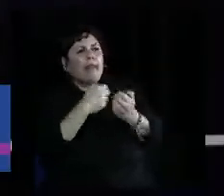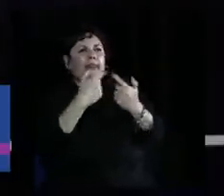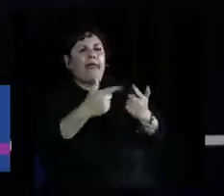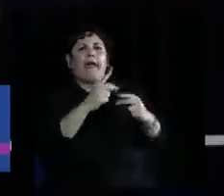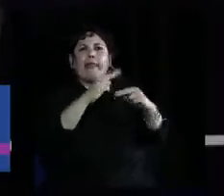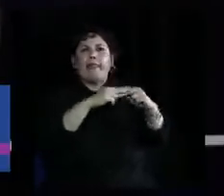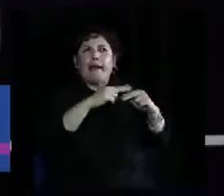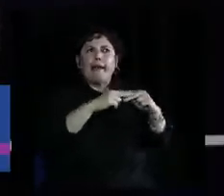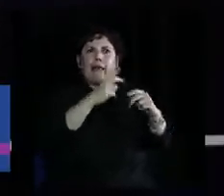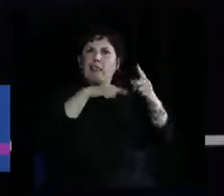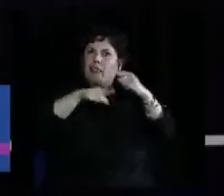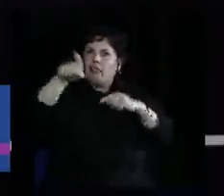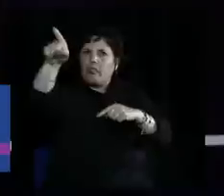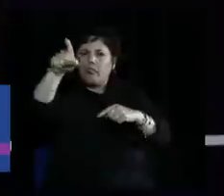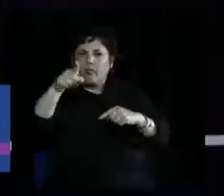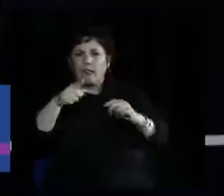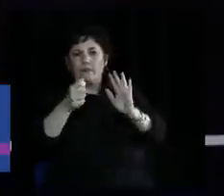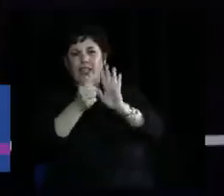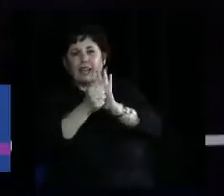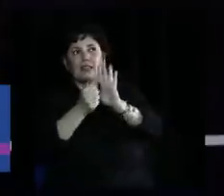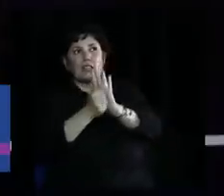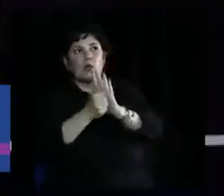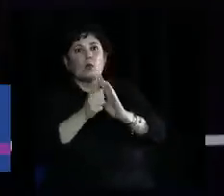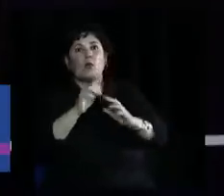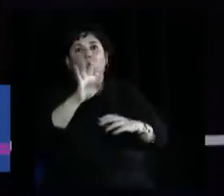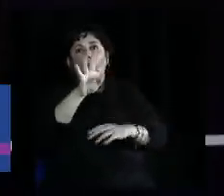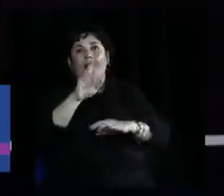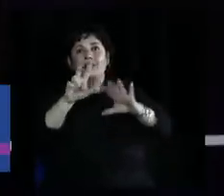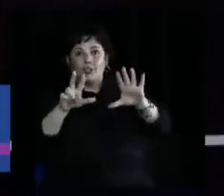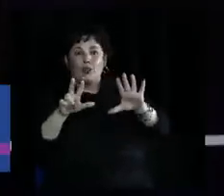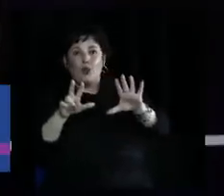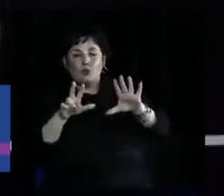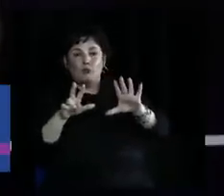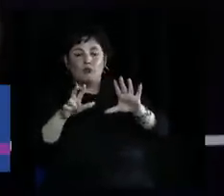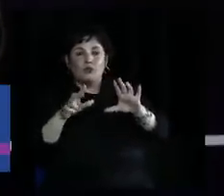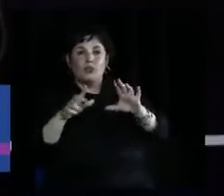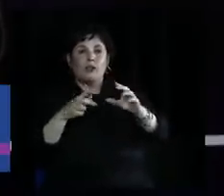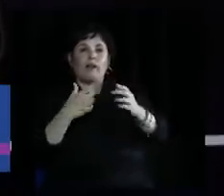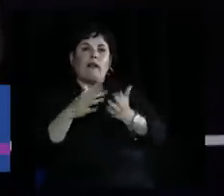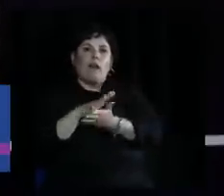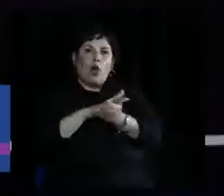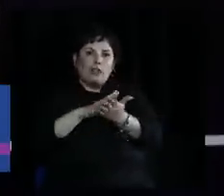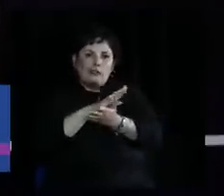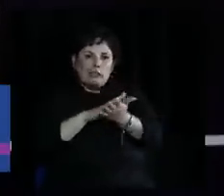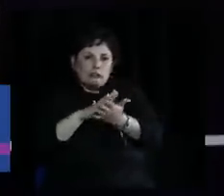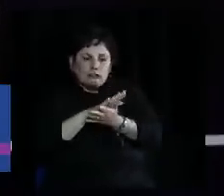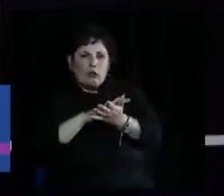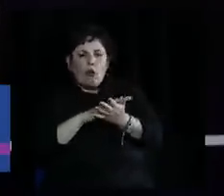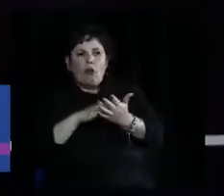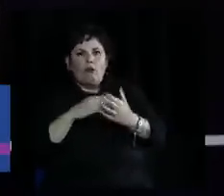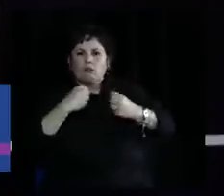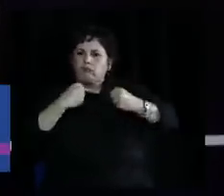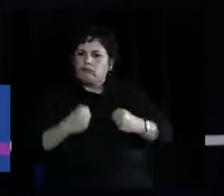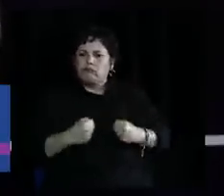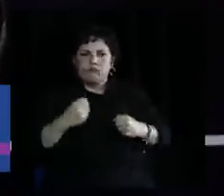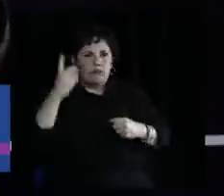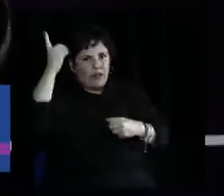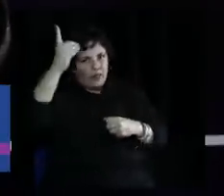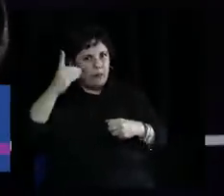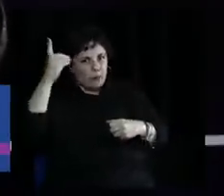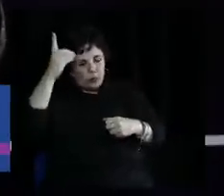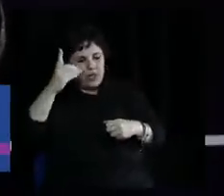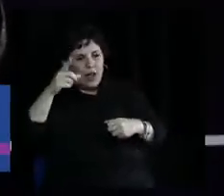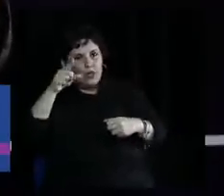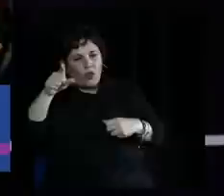que ese era el artículo 48. Y en las negociaciones, por la postura de los diputados,